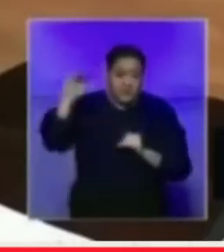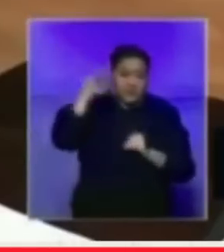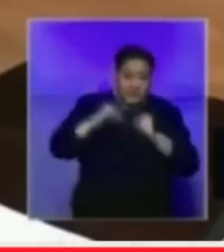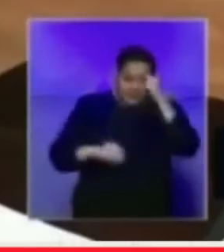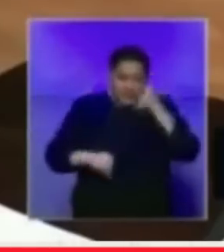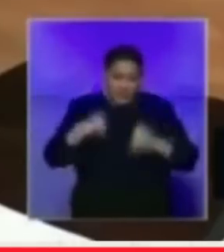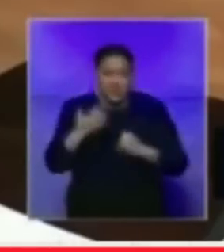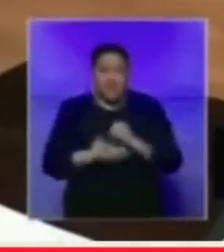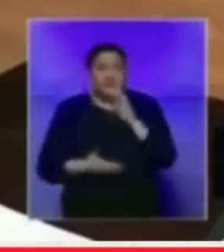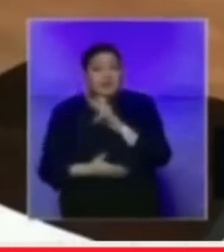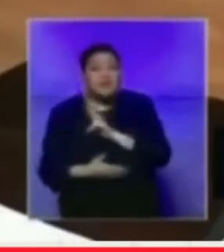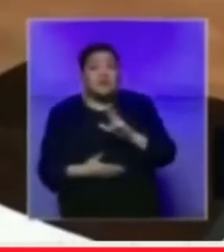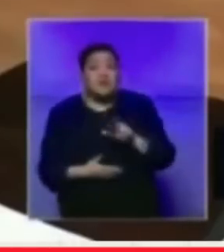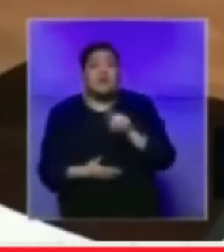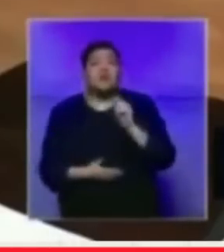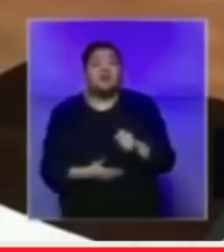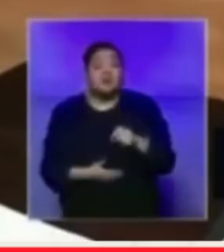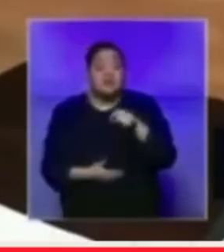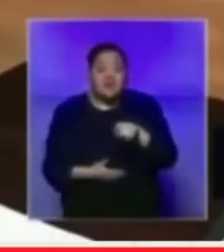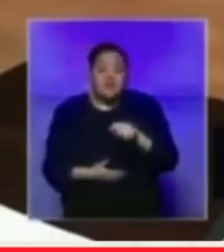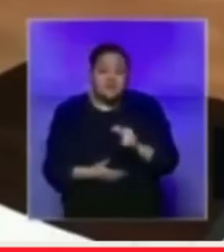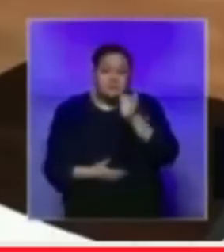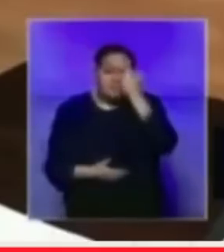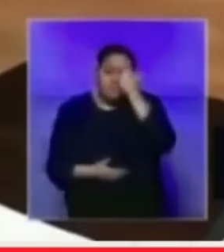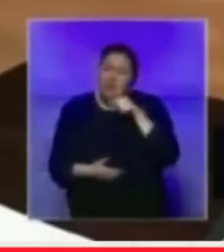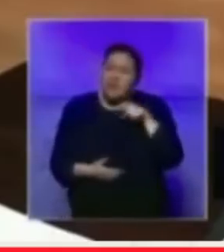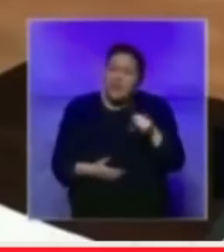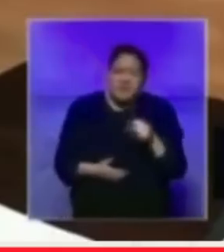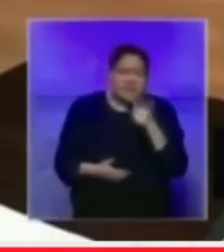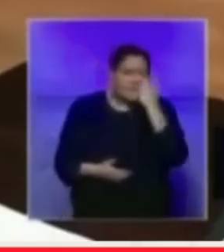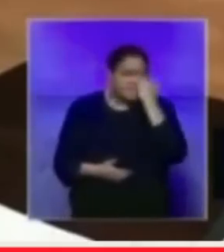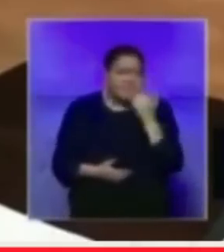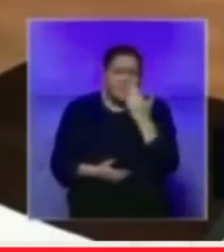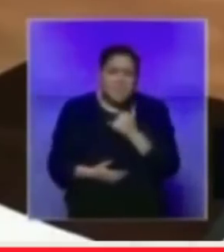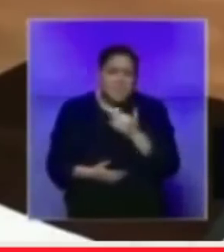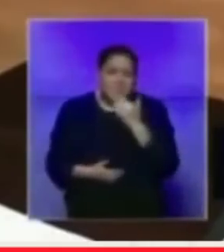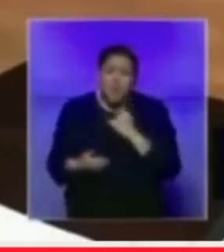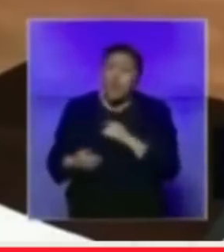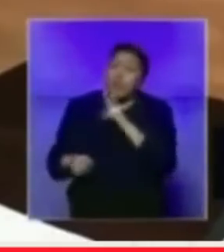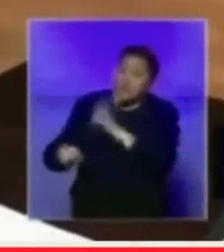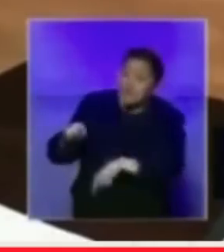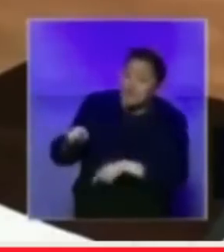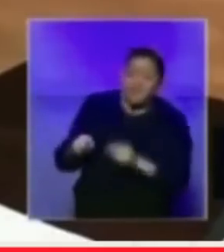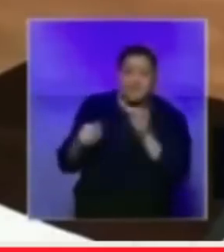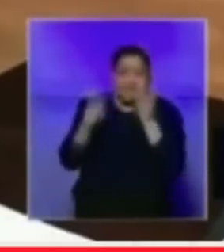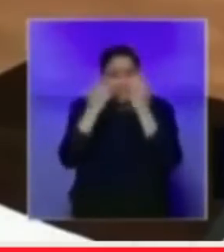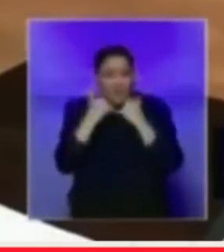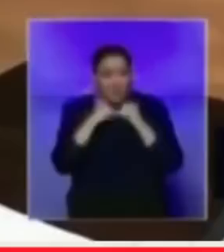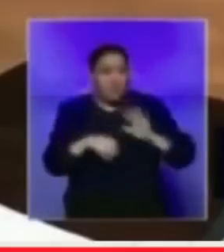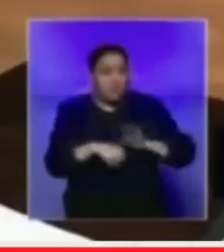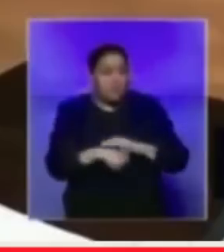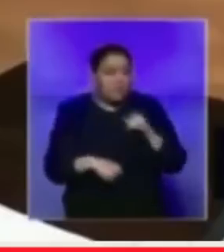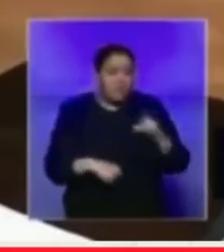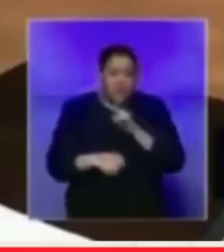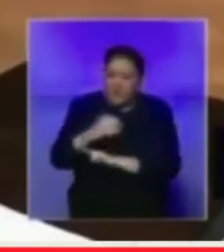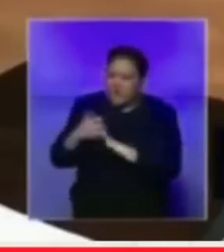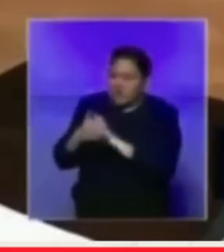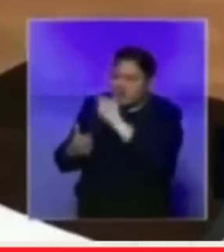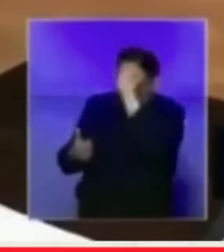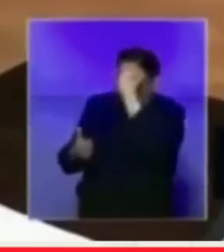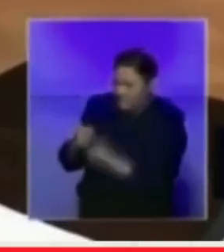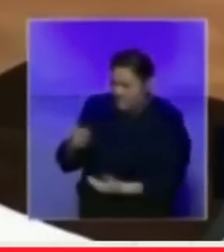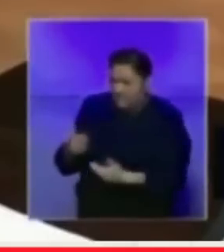medios de impugnación correspondientes, declaró infundada la pretensión de nulidad de la elección porque no se acreditó violación a los